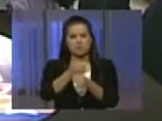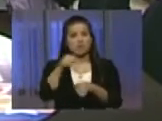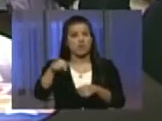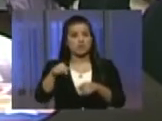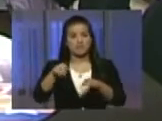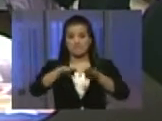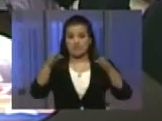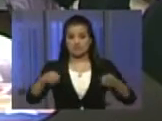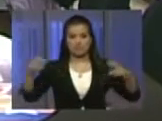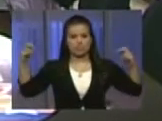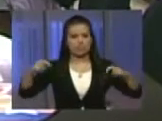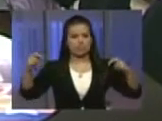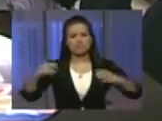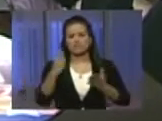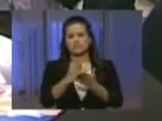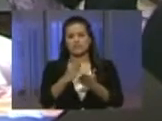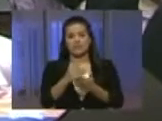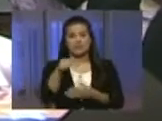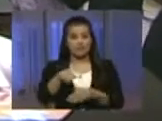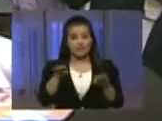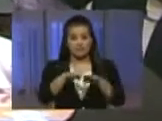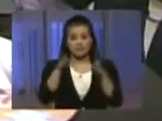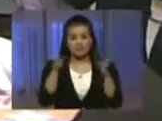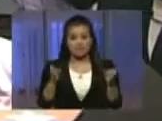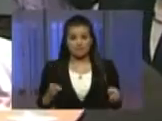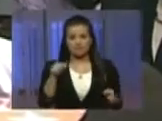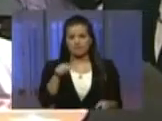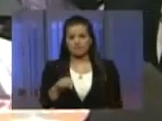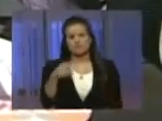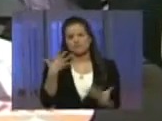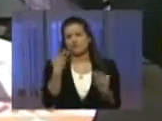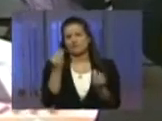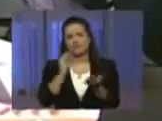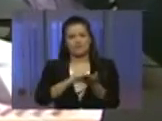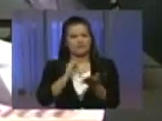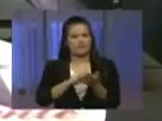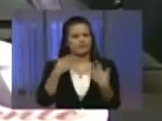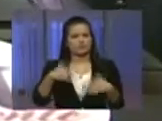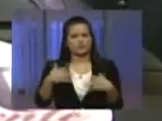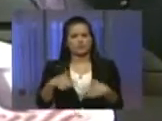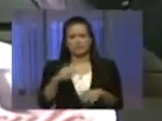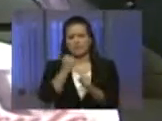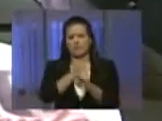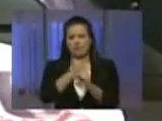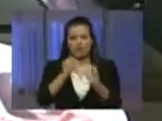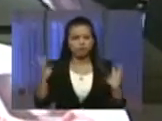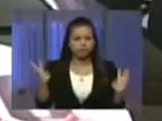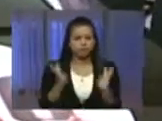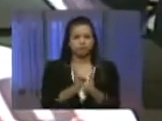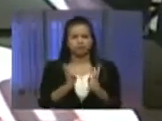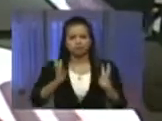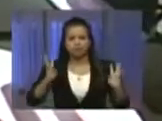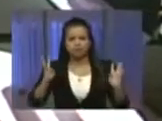mesa testigo de centenares de jornadas de trabajo de